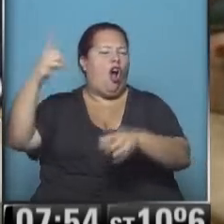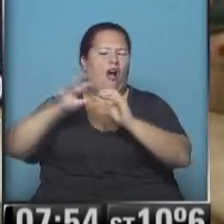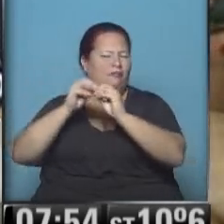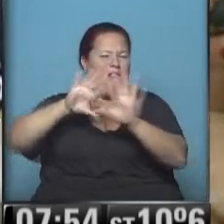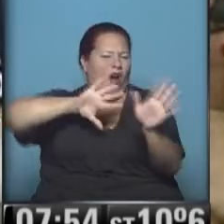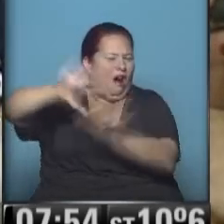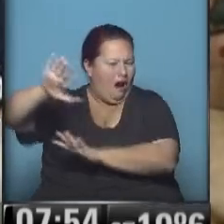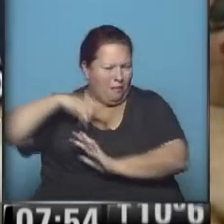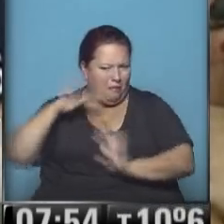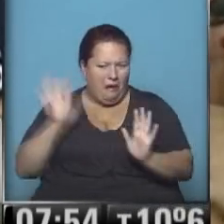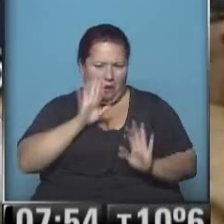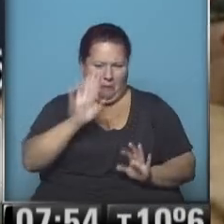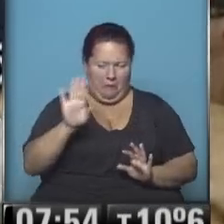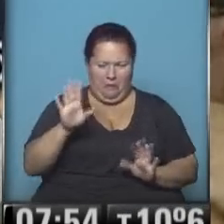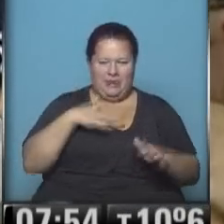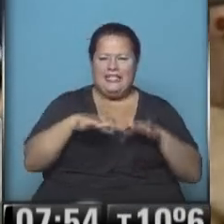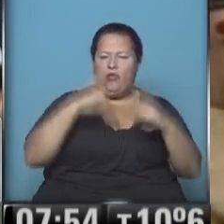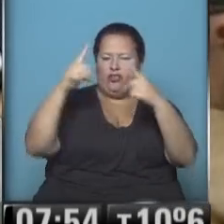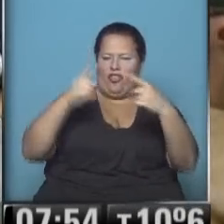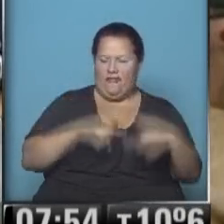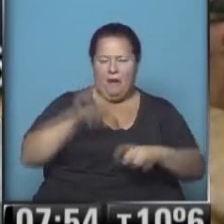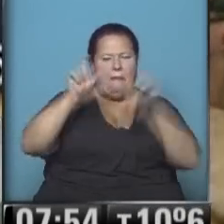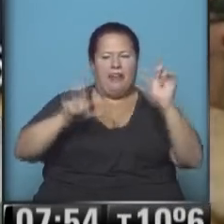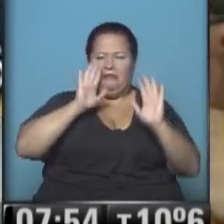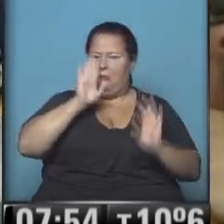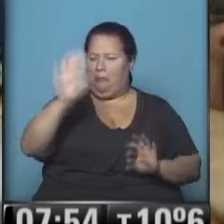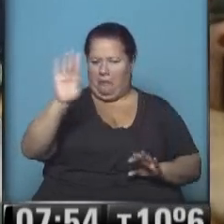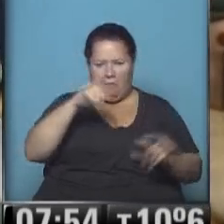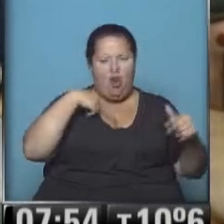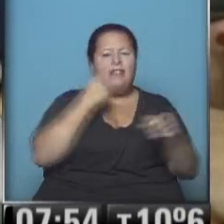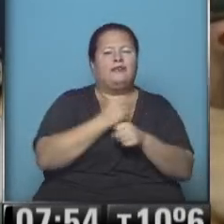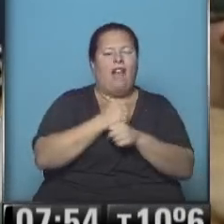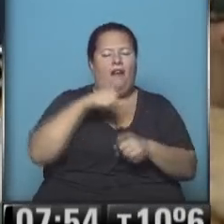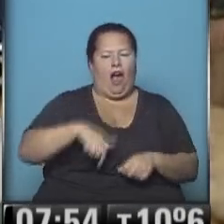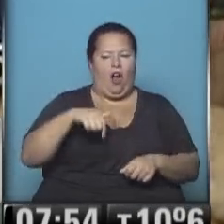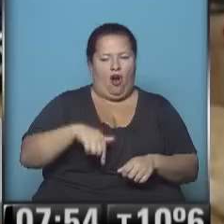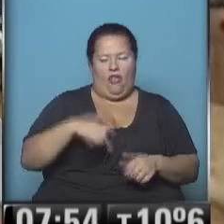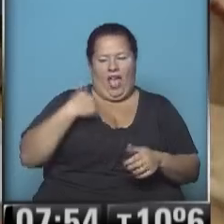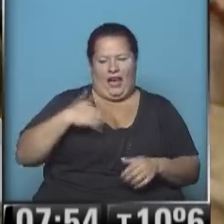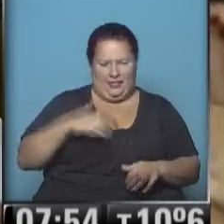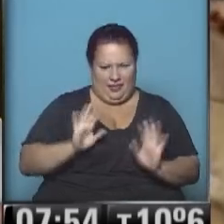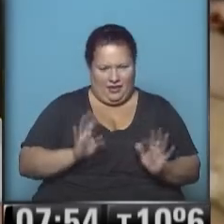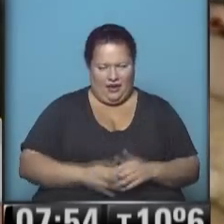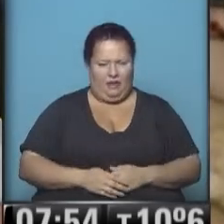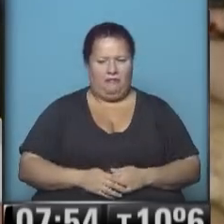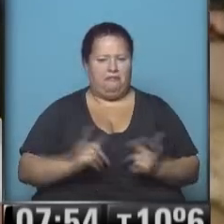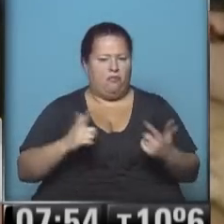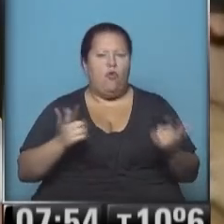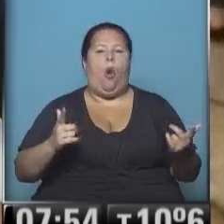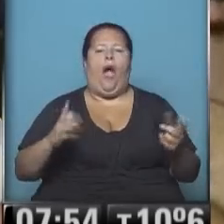con otro tipo de situaciones y dirigentes que nada tienen que ver con la actividad que se desarrolla en Argentina.